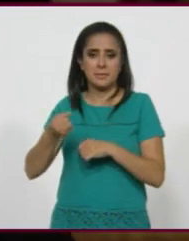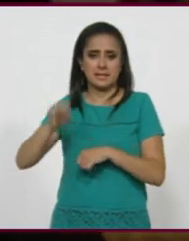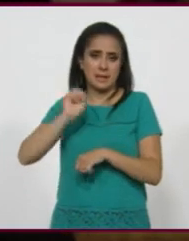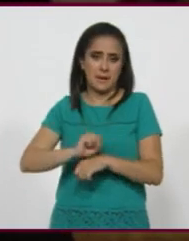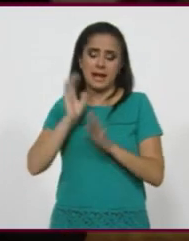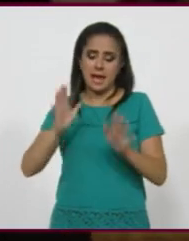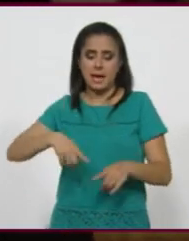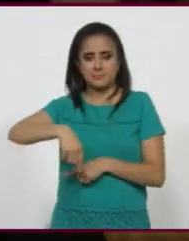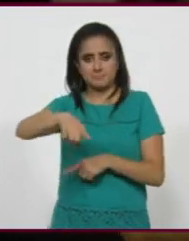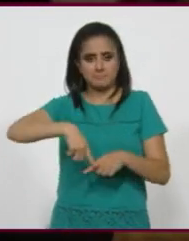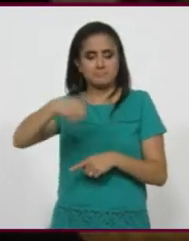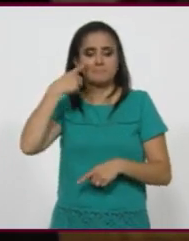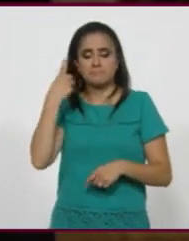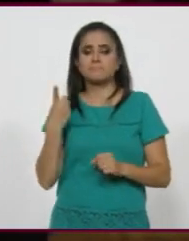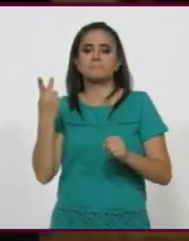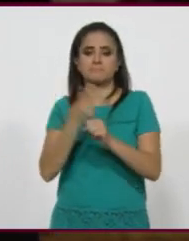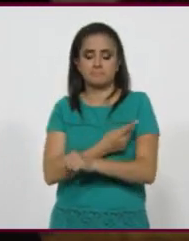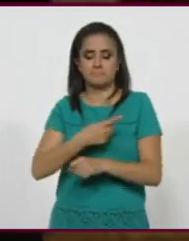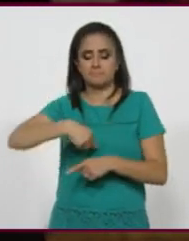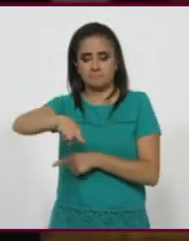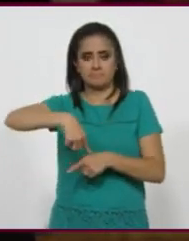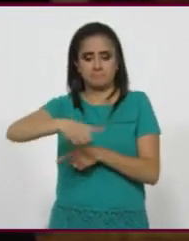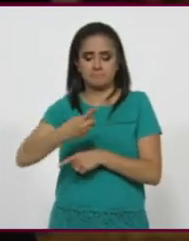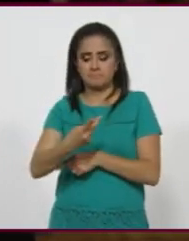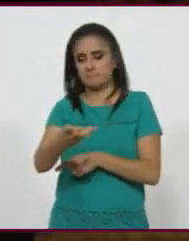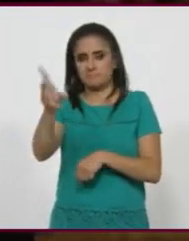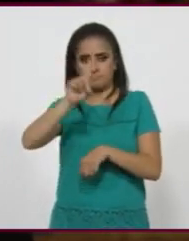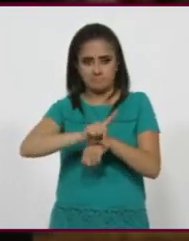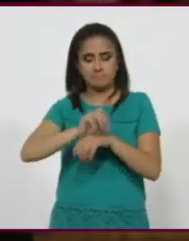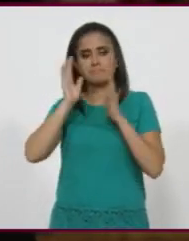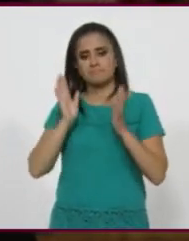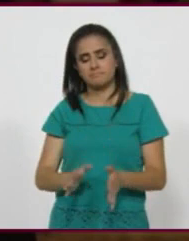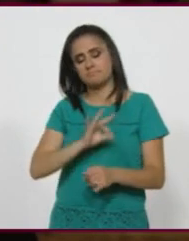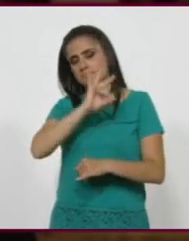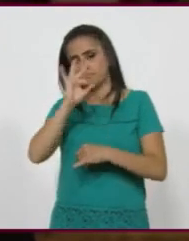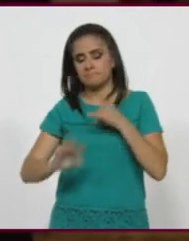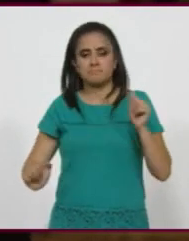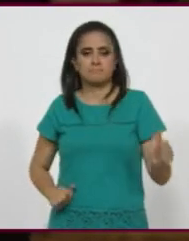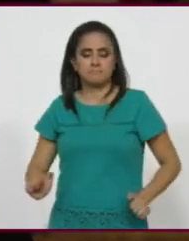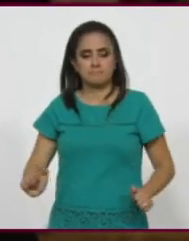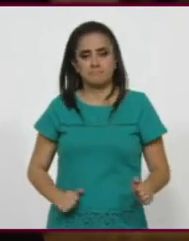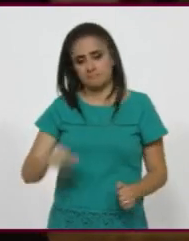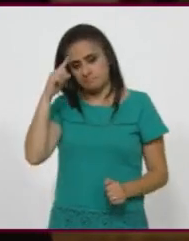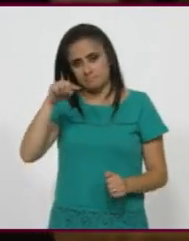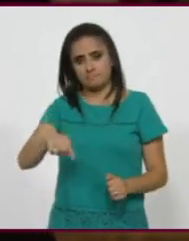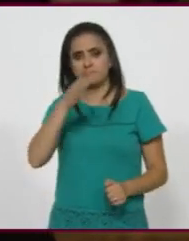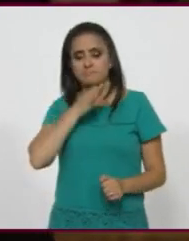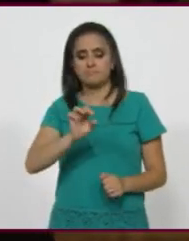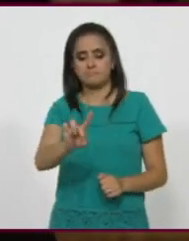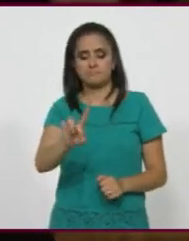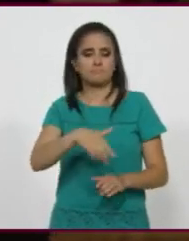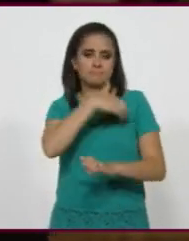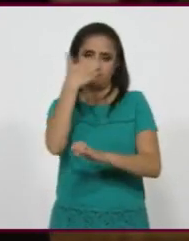lo que suceda el transcurso de estos días, pues serían ya las últimas actividades del festival para concluir el próximo